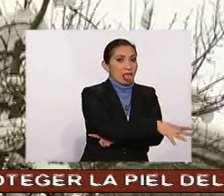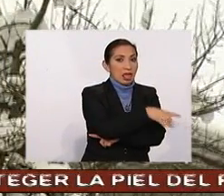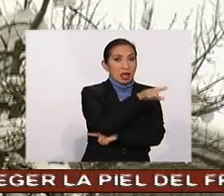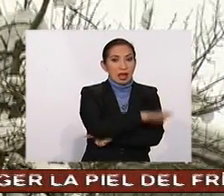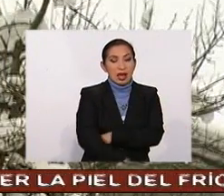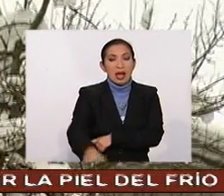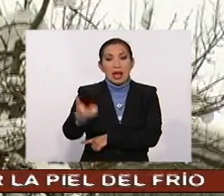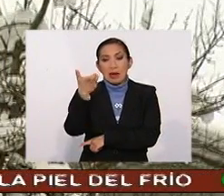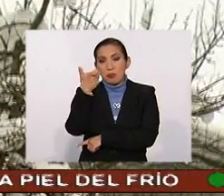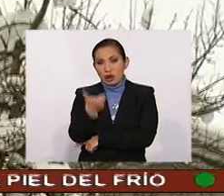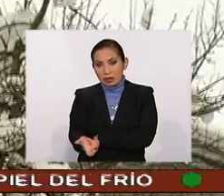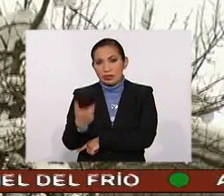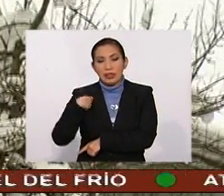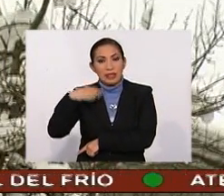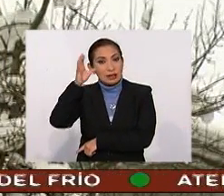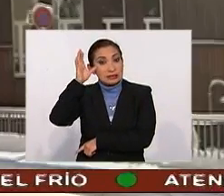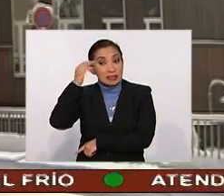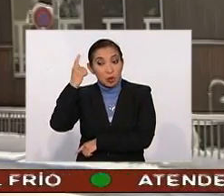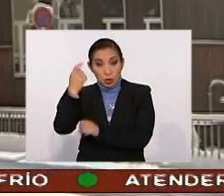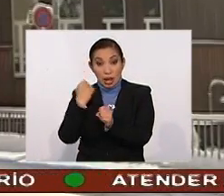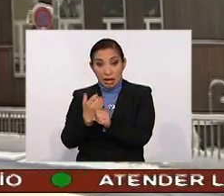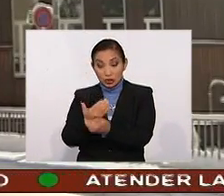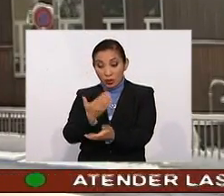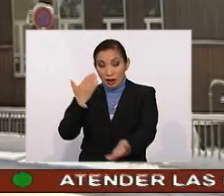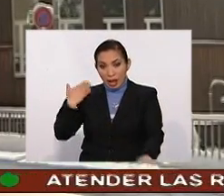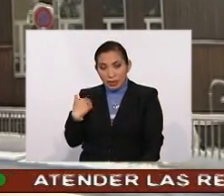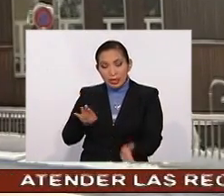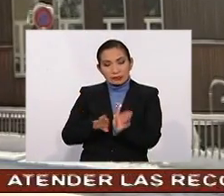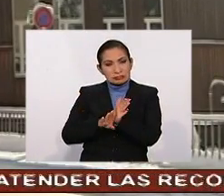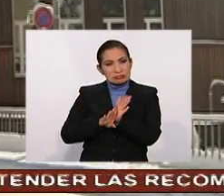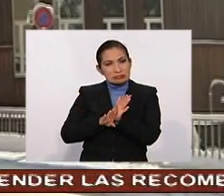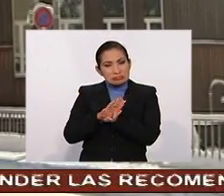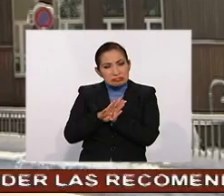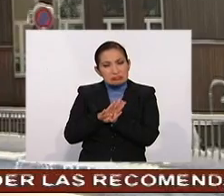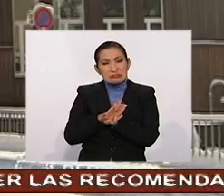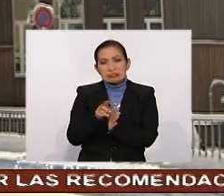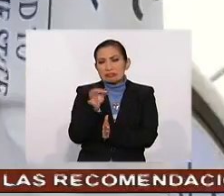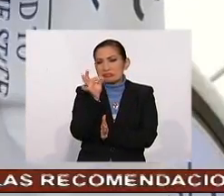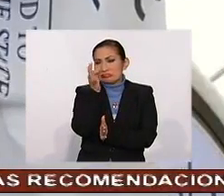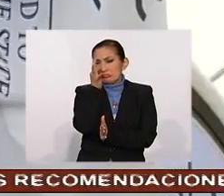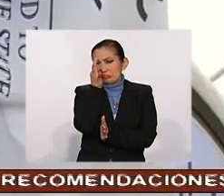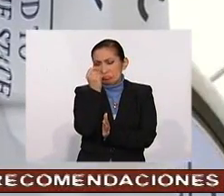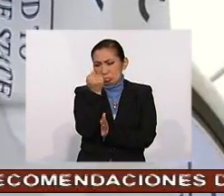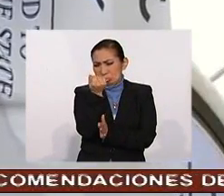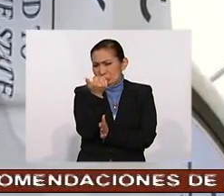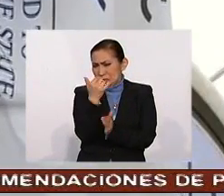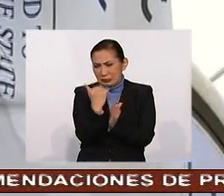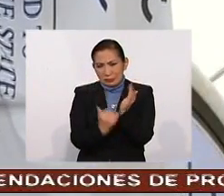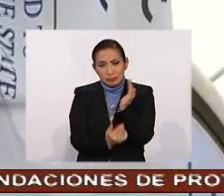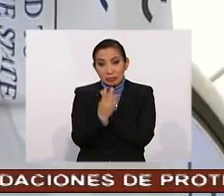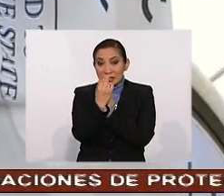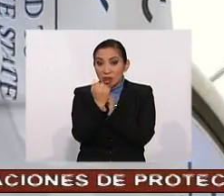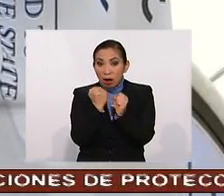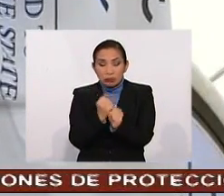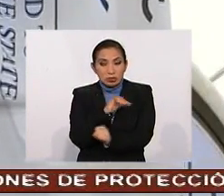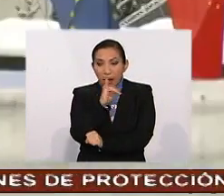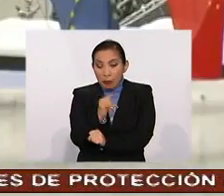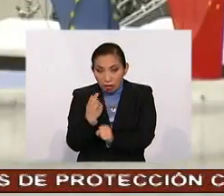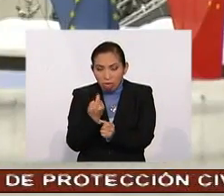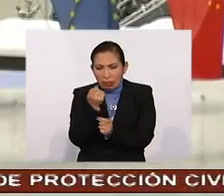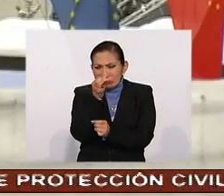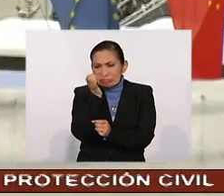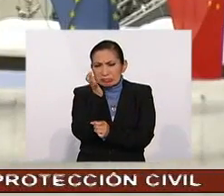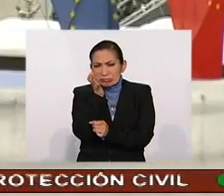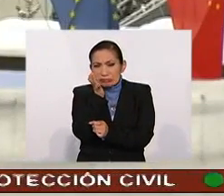la moneda china, porque además China el año pasado creció al nivel más bajo de los últimos 25 años, y hay mucha